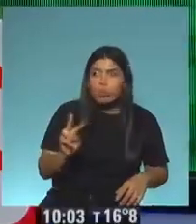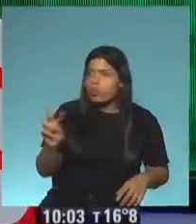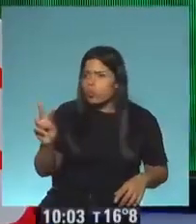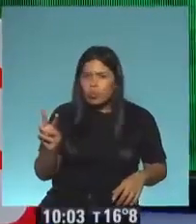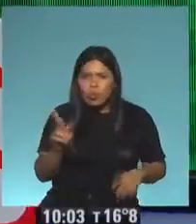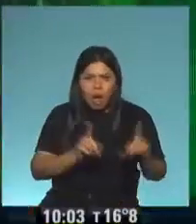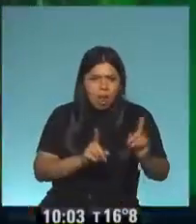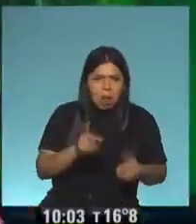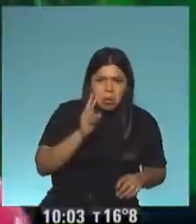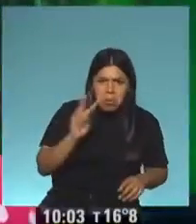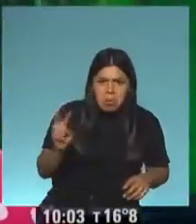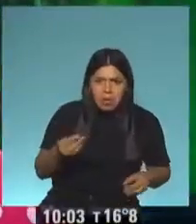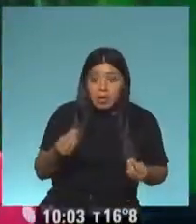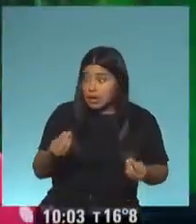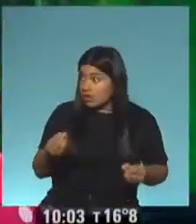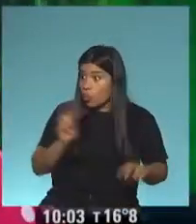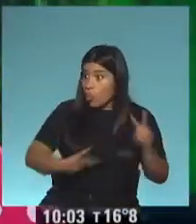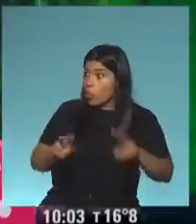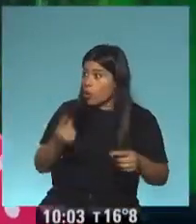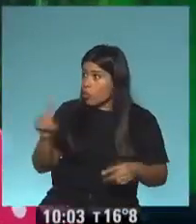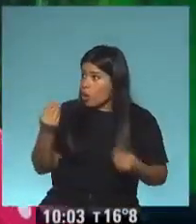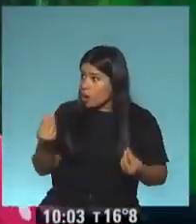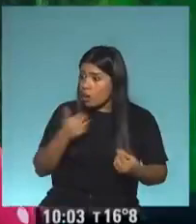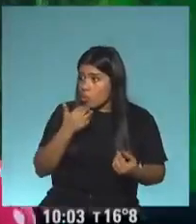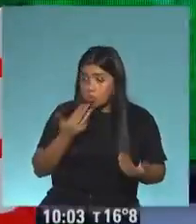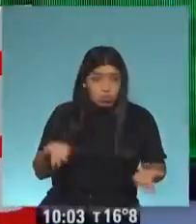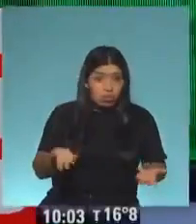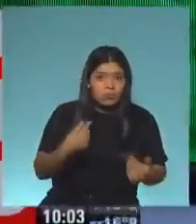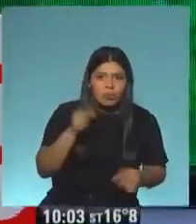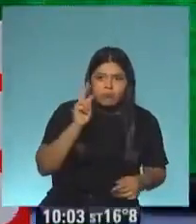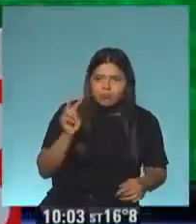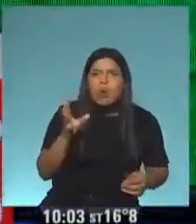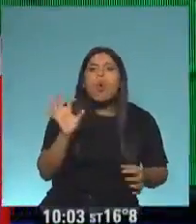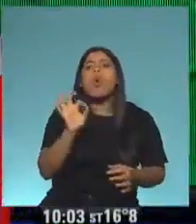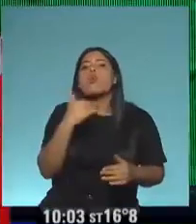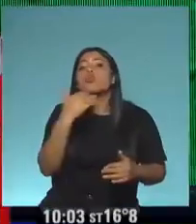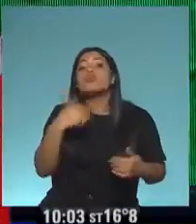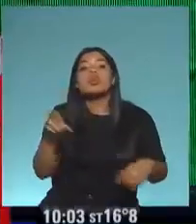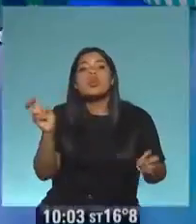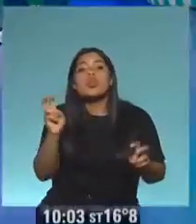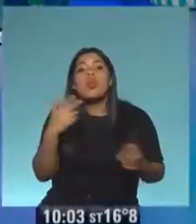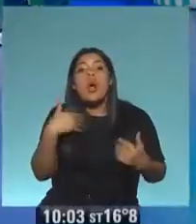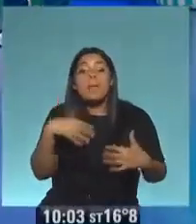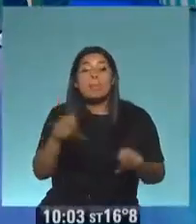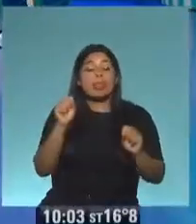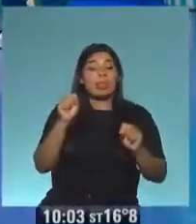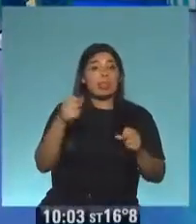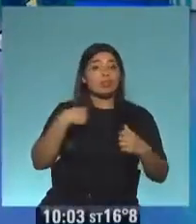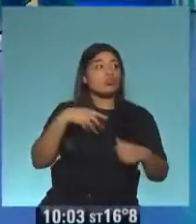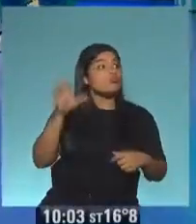ver. ¿Algún? ¿Qué está buscando? ¿Algún? ¿Qué animal puede ser? A ver si ven alguno o si escuchan. ¡Ay! ¡Yo lo estoy escuchando! A